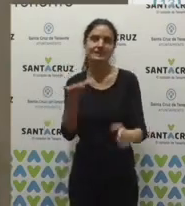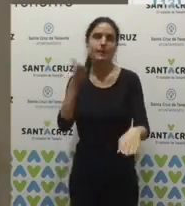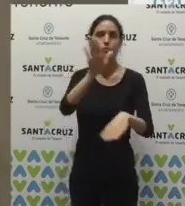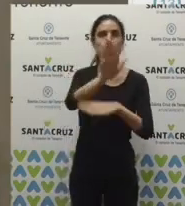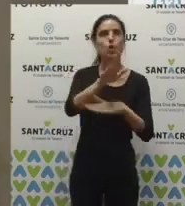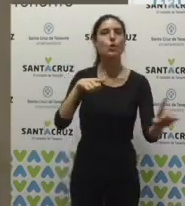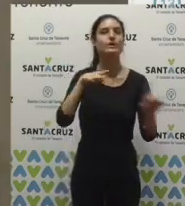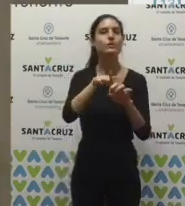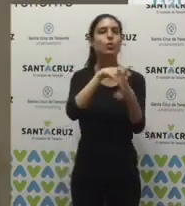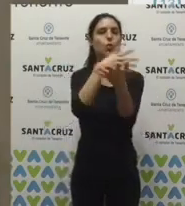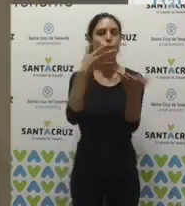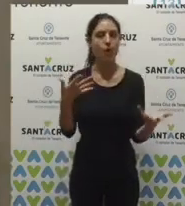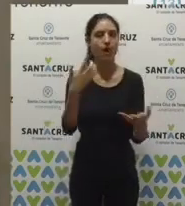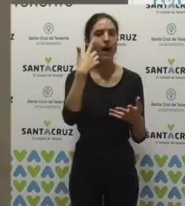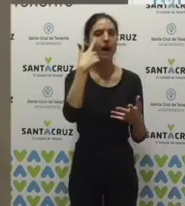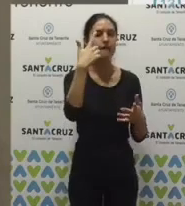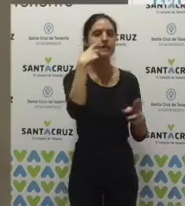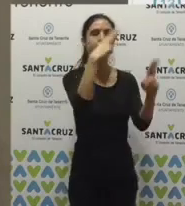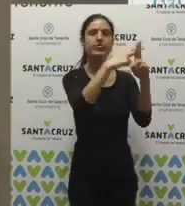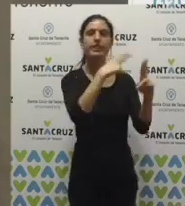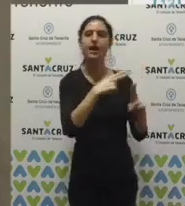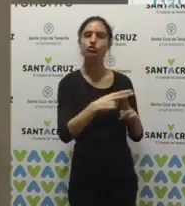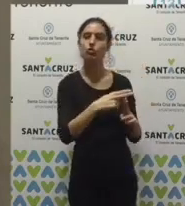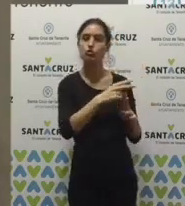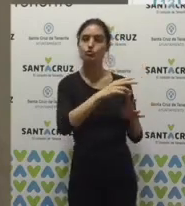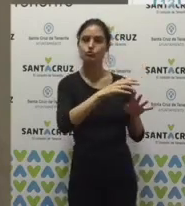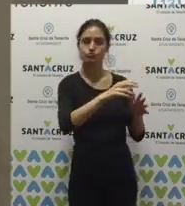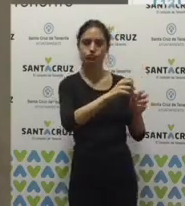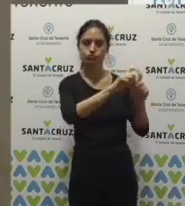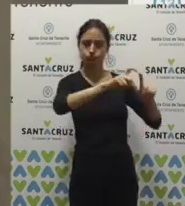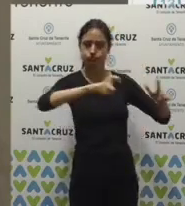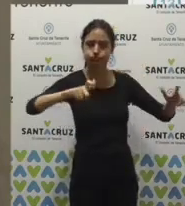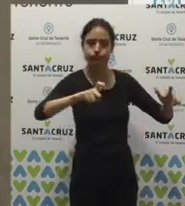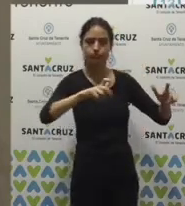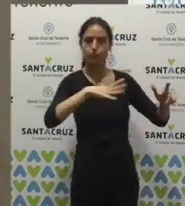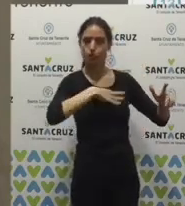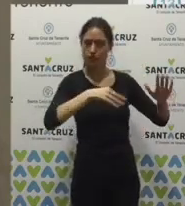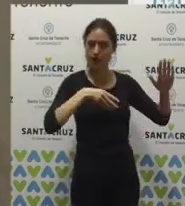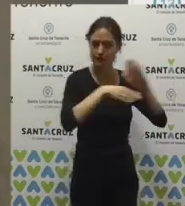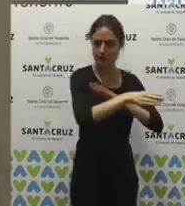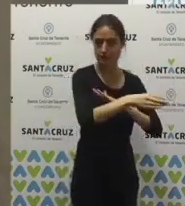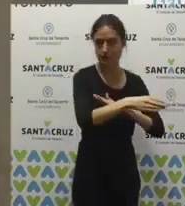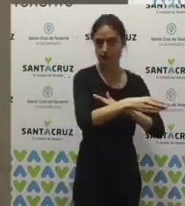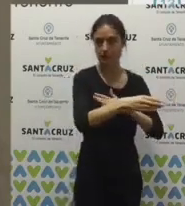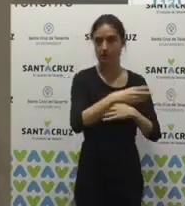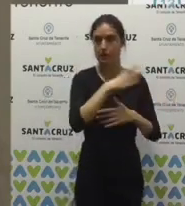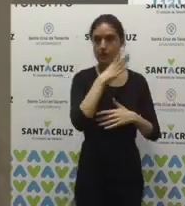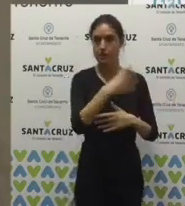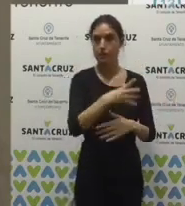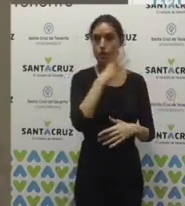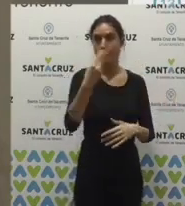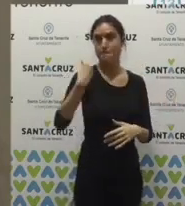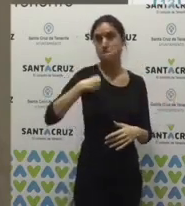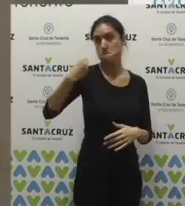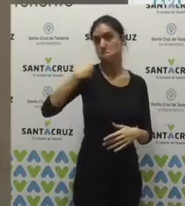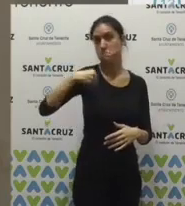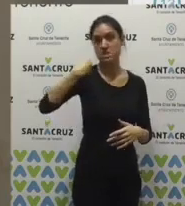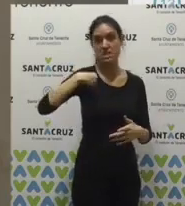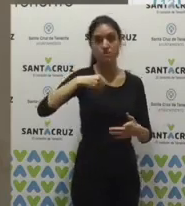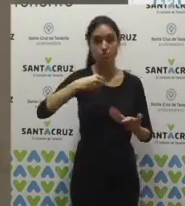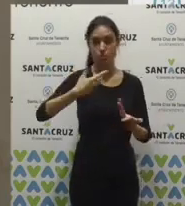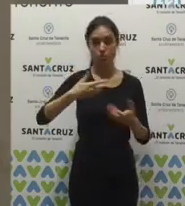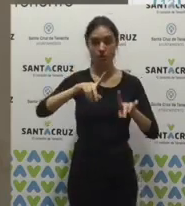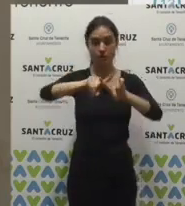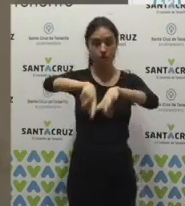tener acceso a la mayor cantidad de datos posibles relacionados con la experiencia que han vivido las familias con hijos e hijas genera